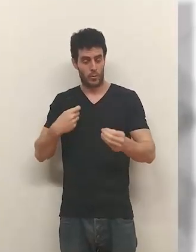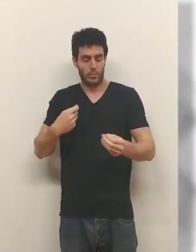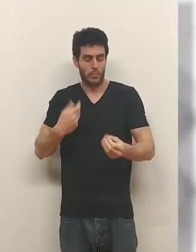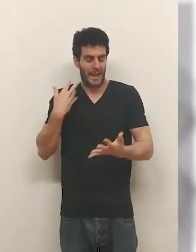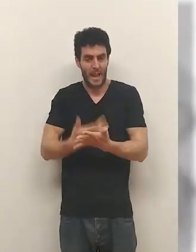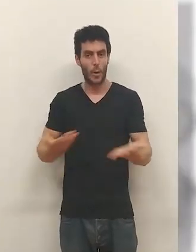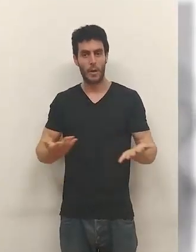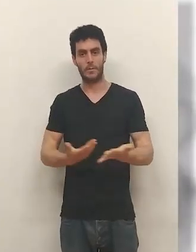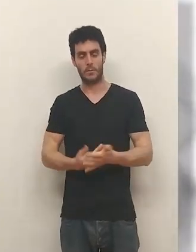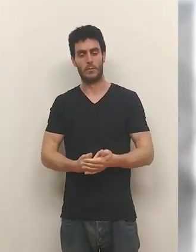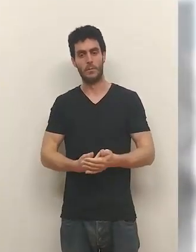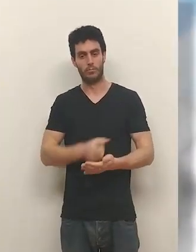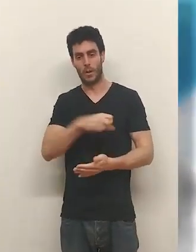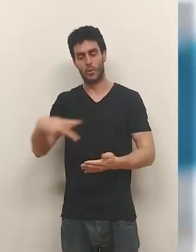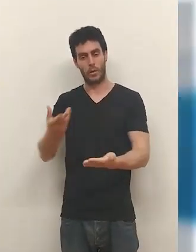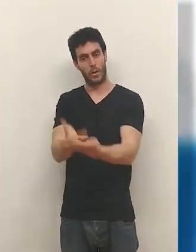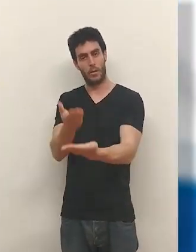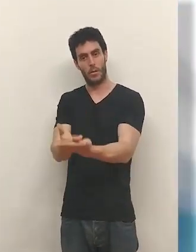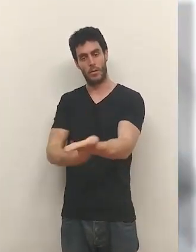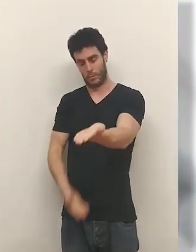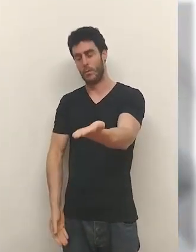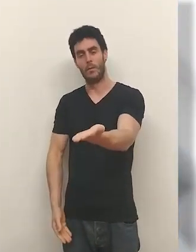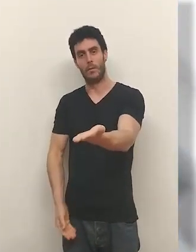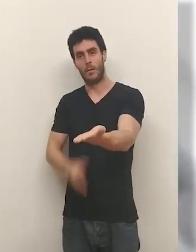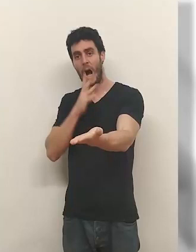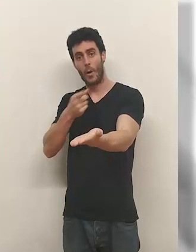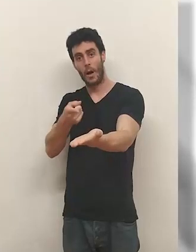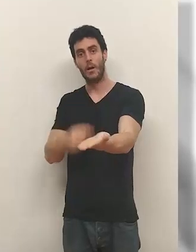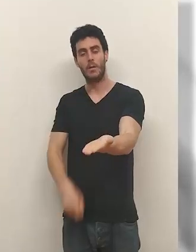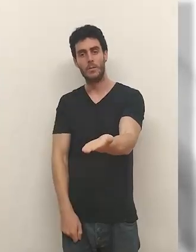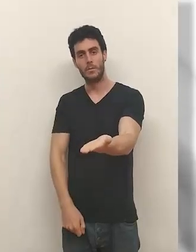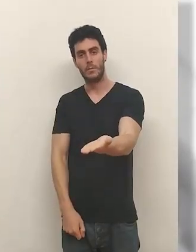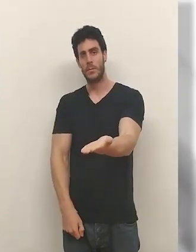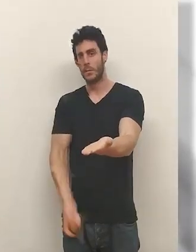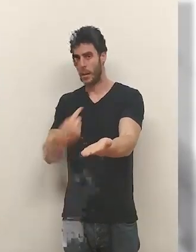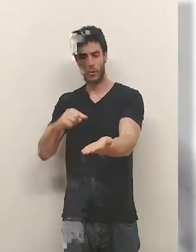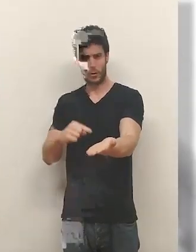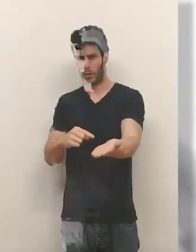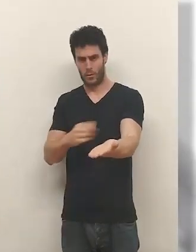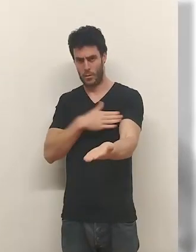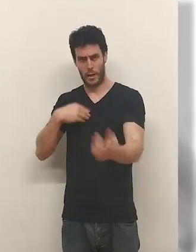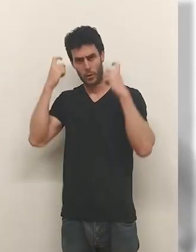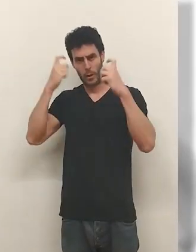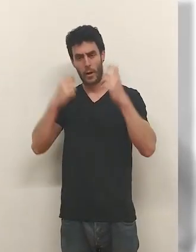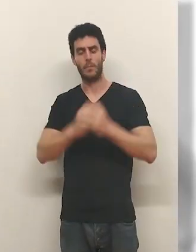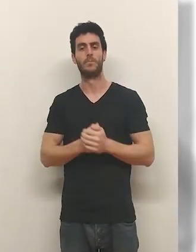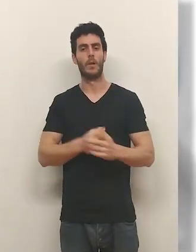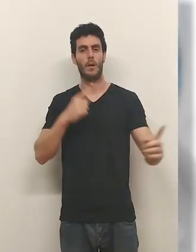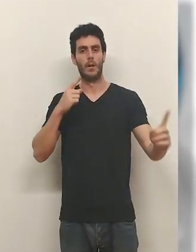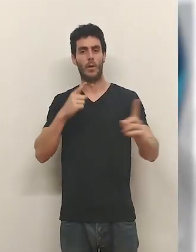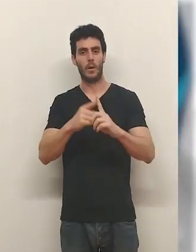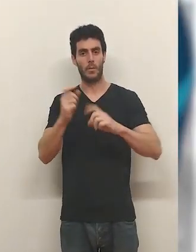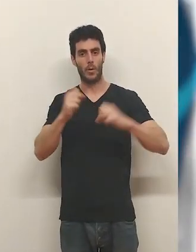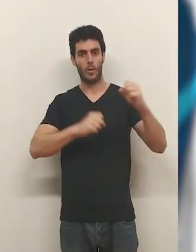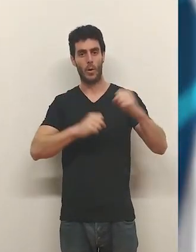y pues bueno, al final los resultados están llegando ahora y no queremos morir en la orilla. Con la